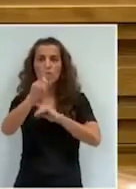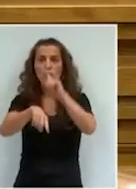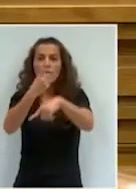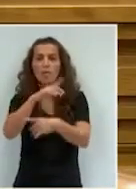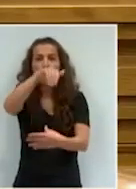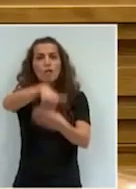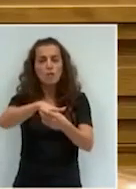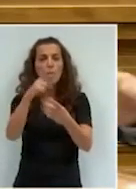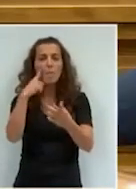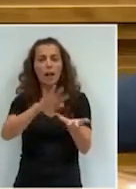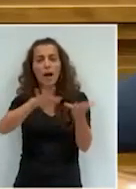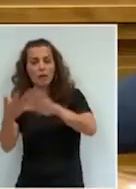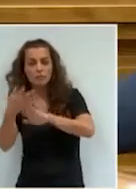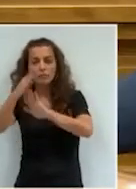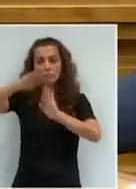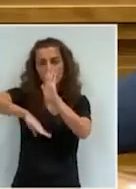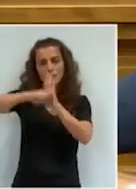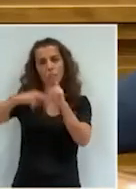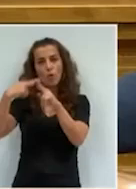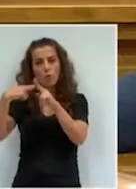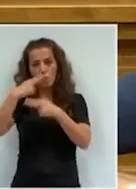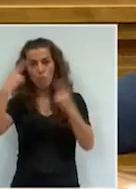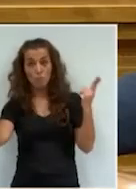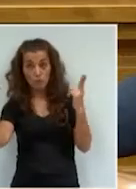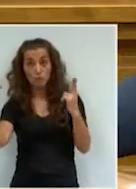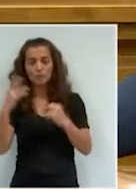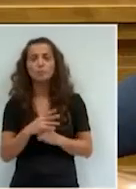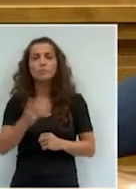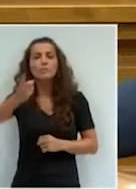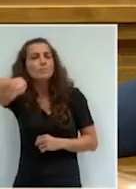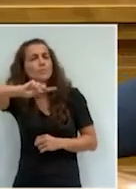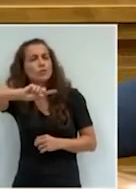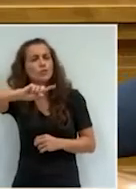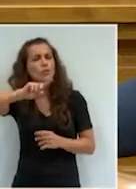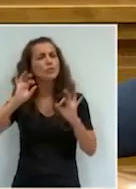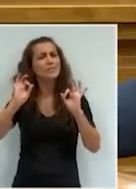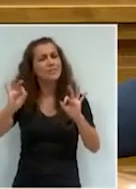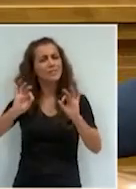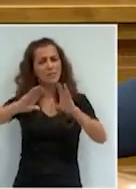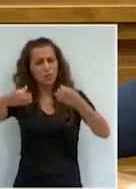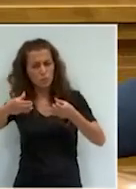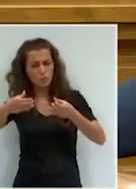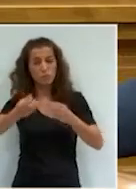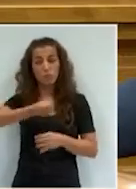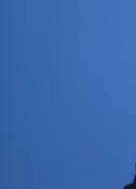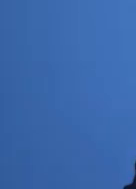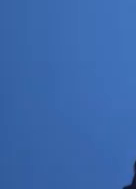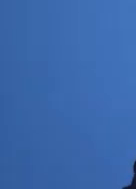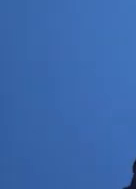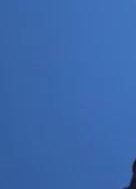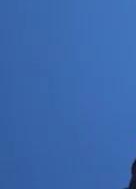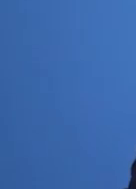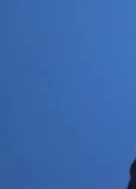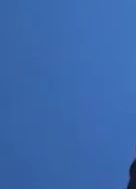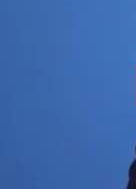con masa inco para Núñez la realidad es que paje quiere asegurar que Sánchez sigue para garantizar que él también sigue